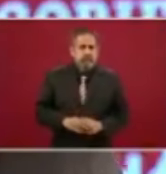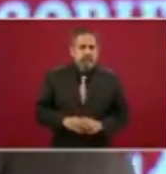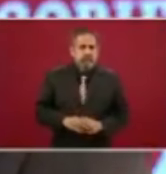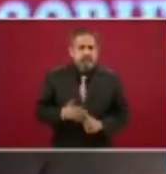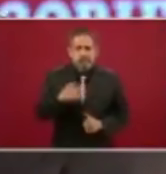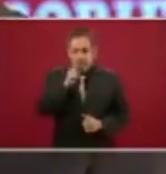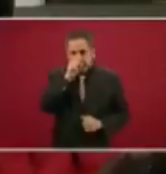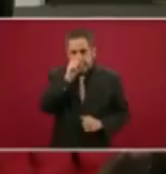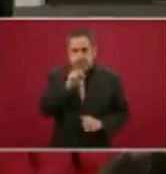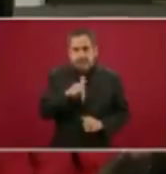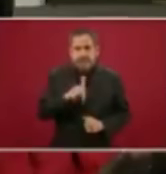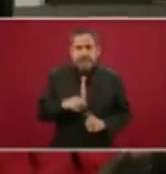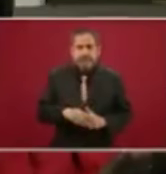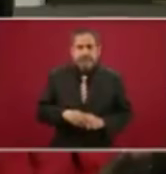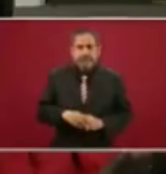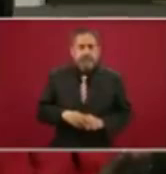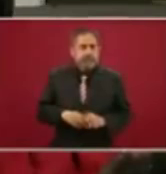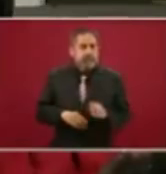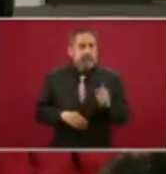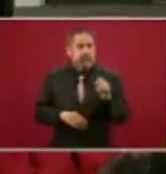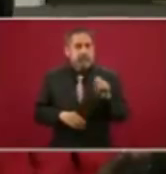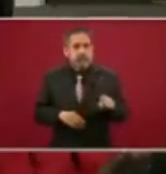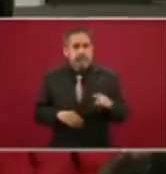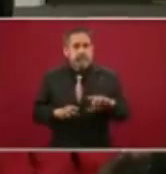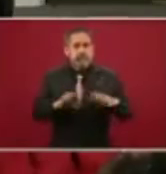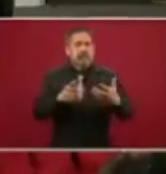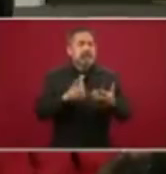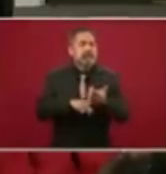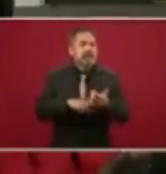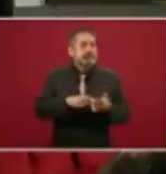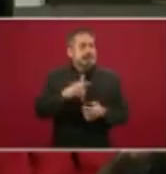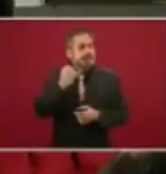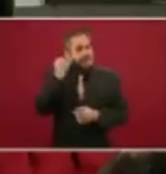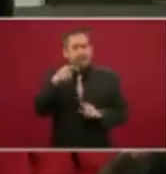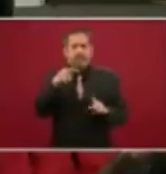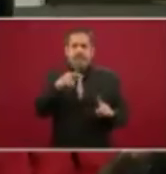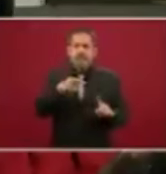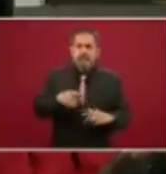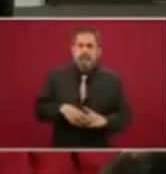y de esa manera